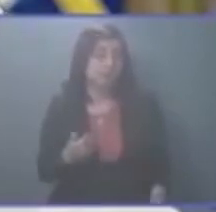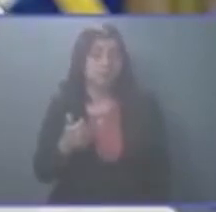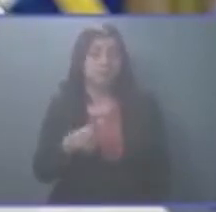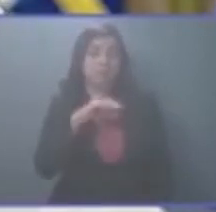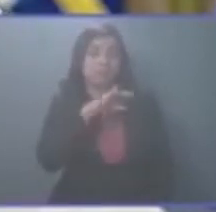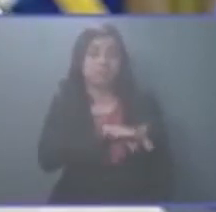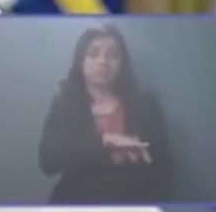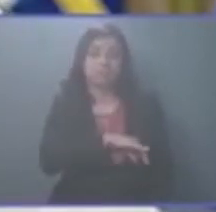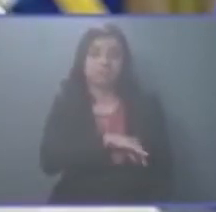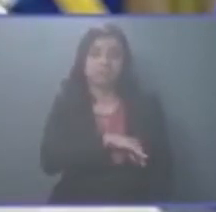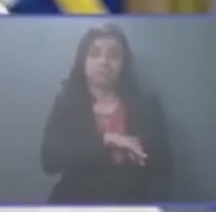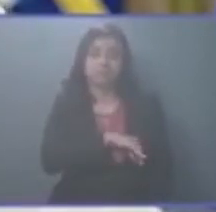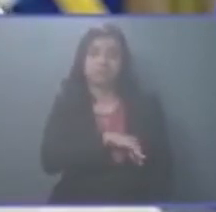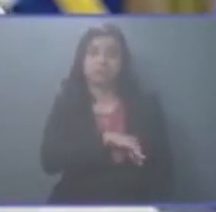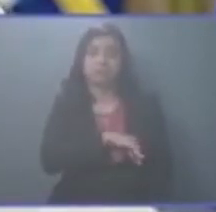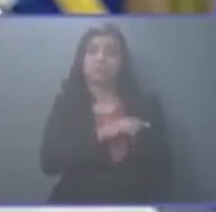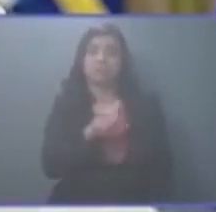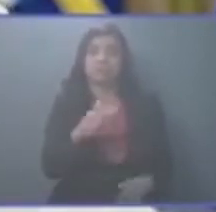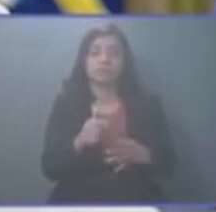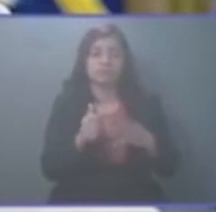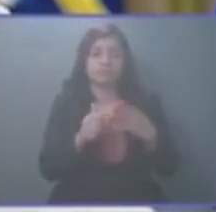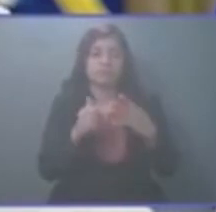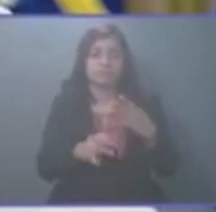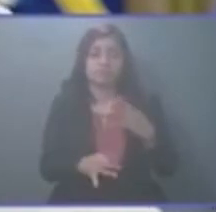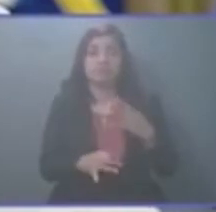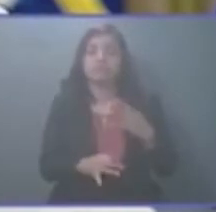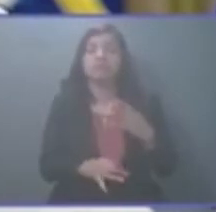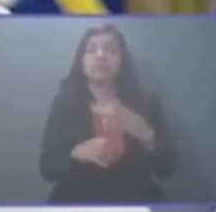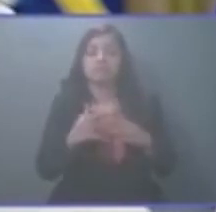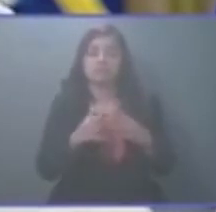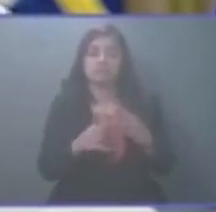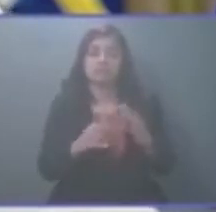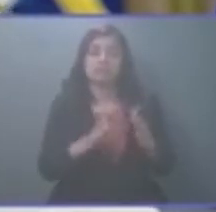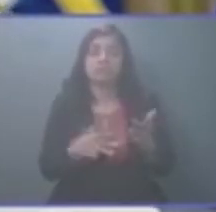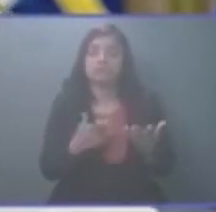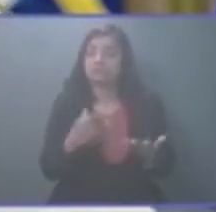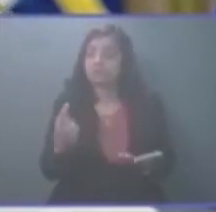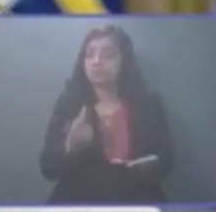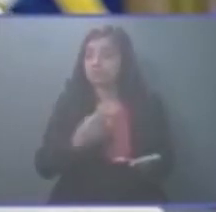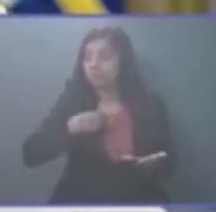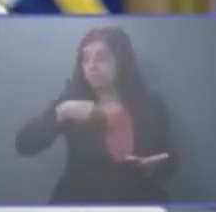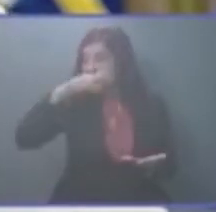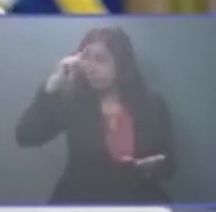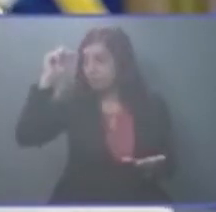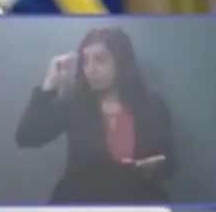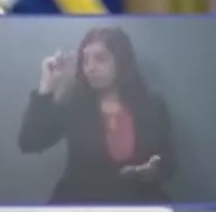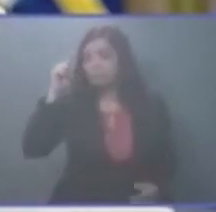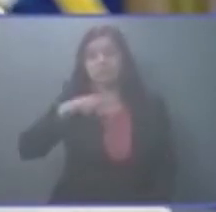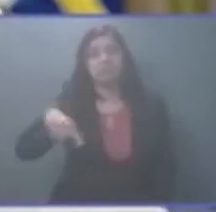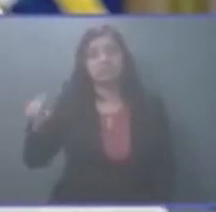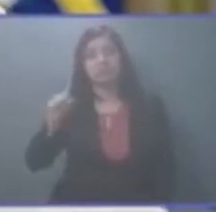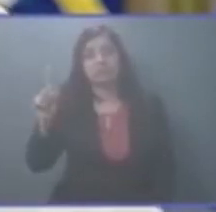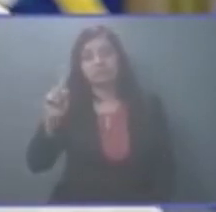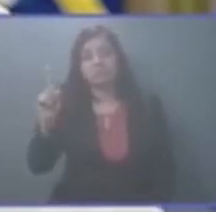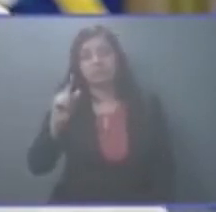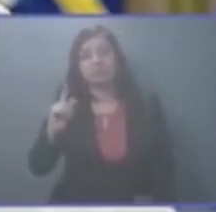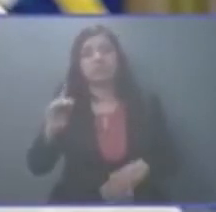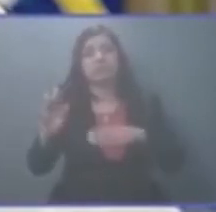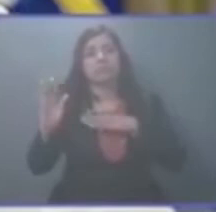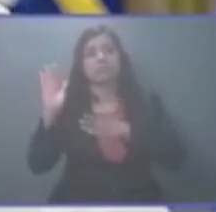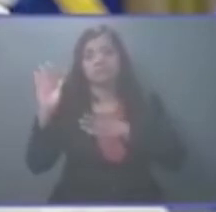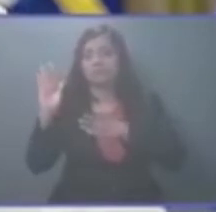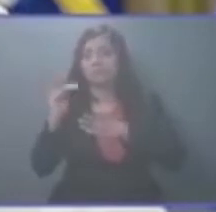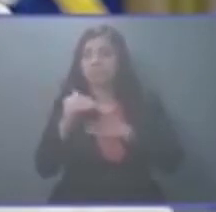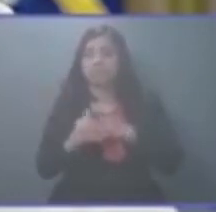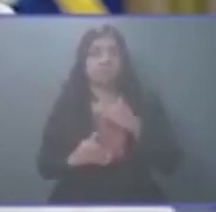es absoluto es legal y es legítimo para los trabajadores no tiene por qué estar comprometidos que en un